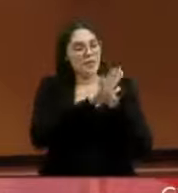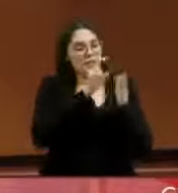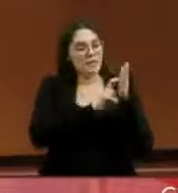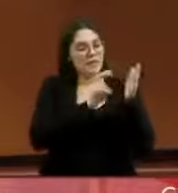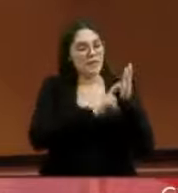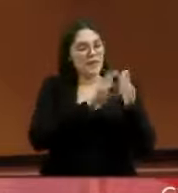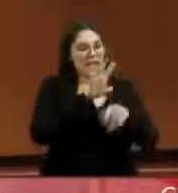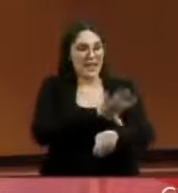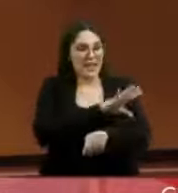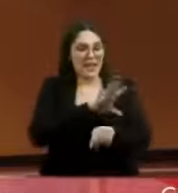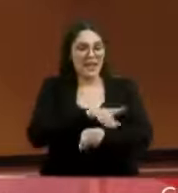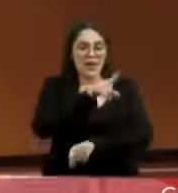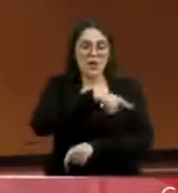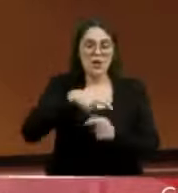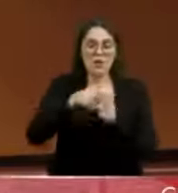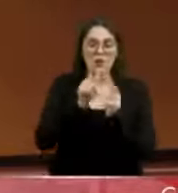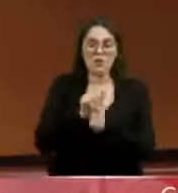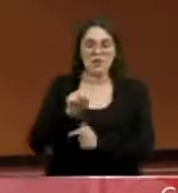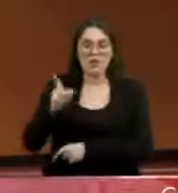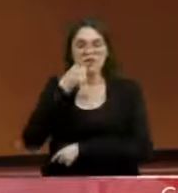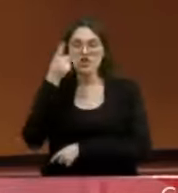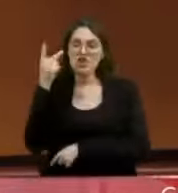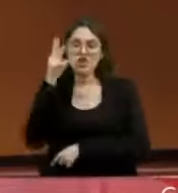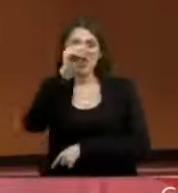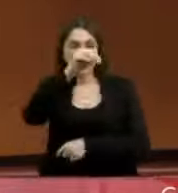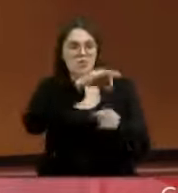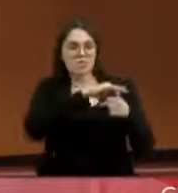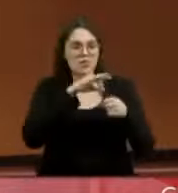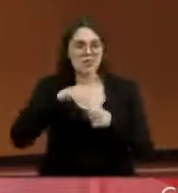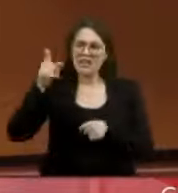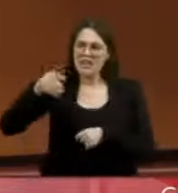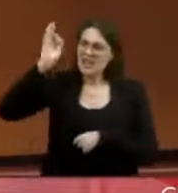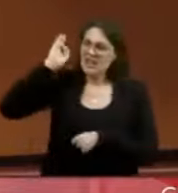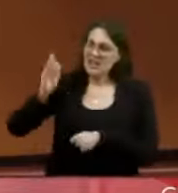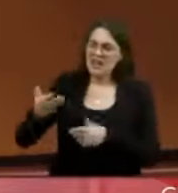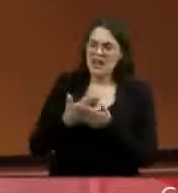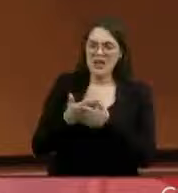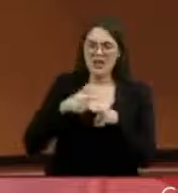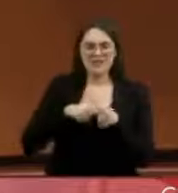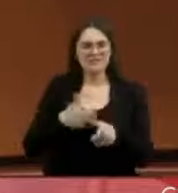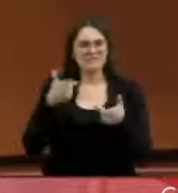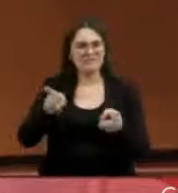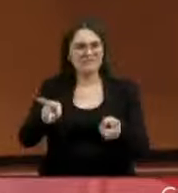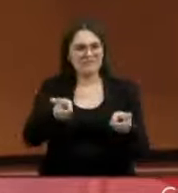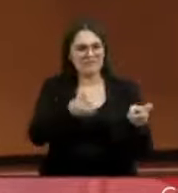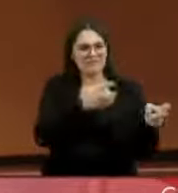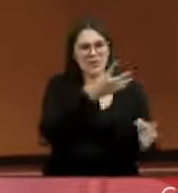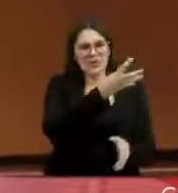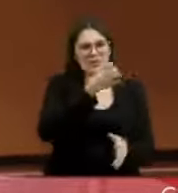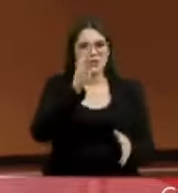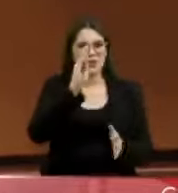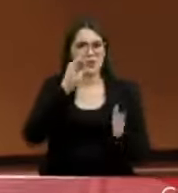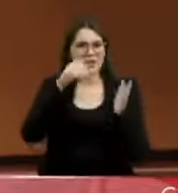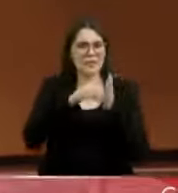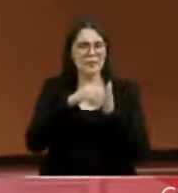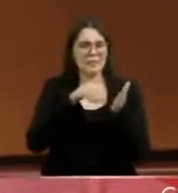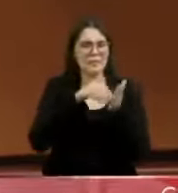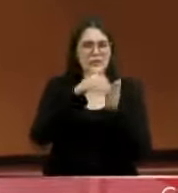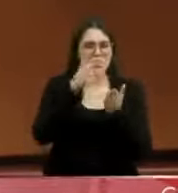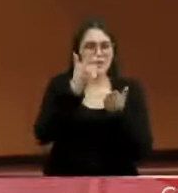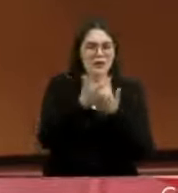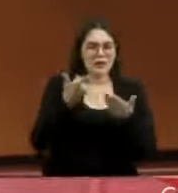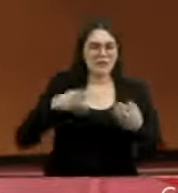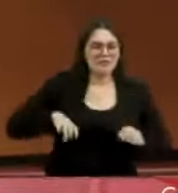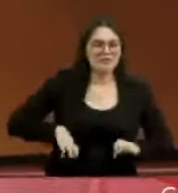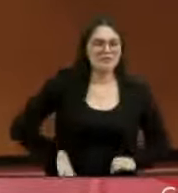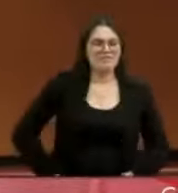oposición al votar en contra permitió que nos sigan saqueando con 490 mil millones de pesos al año las empresas